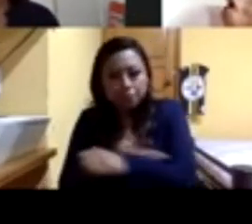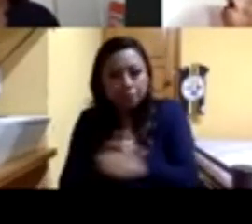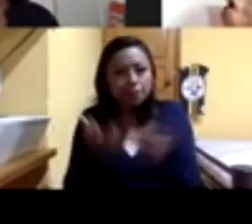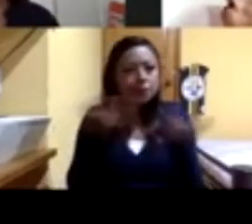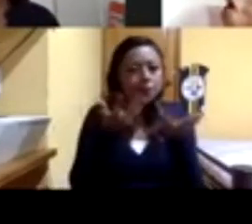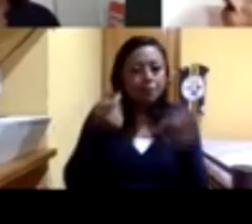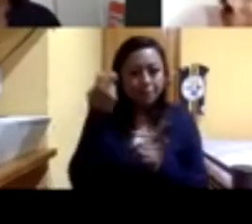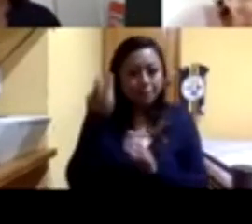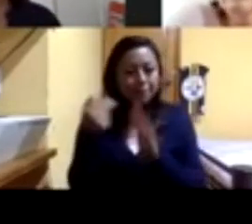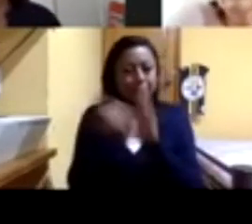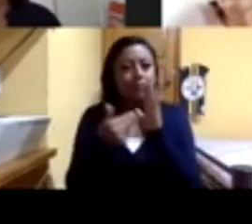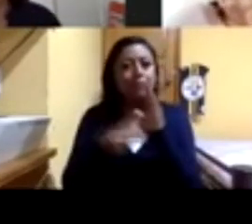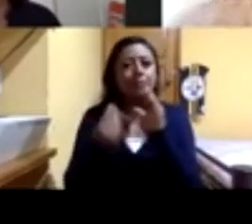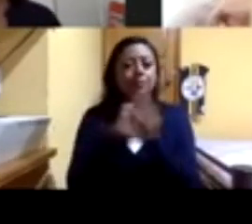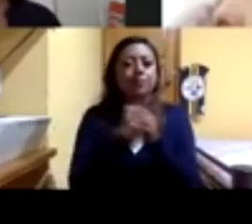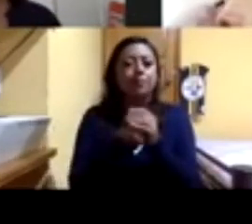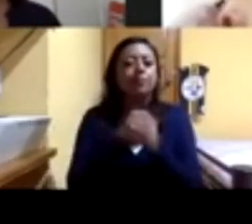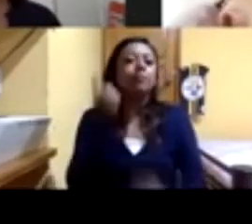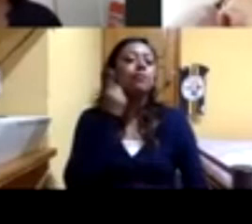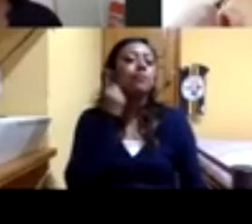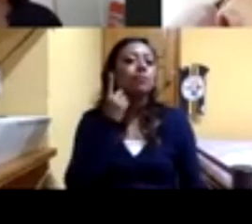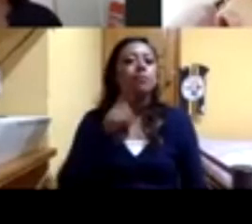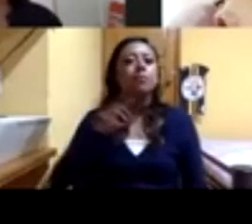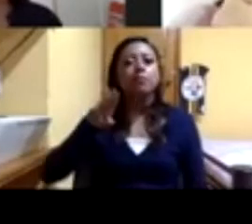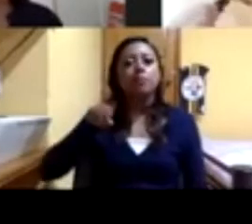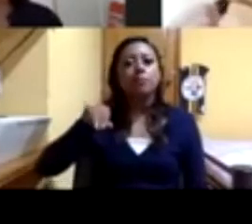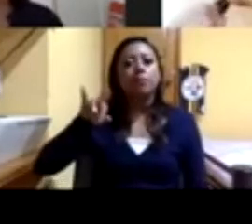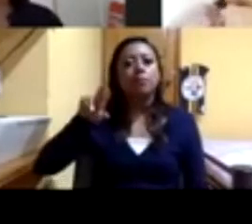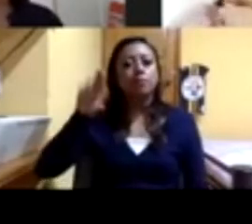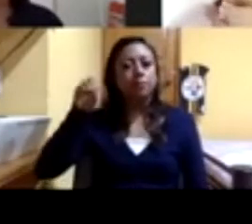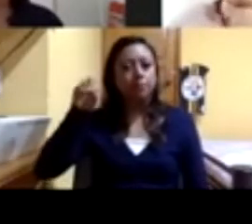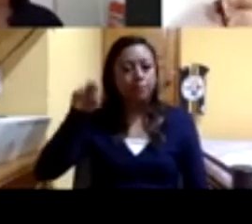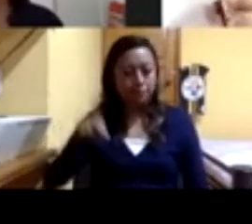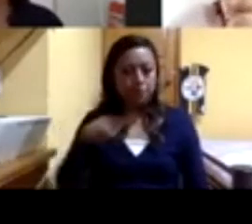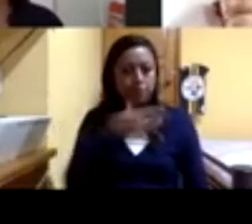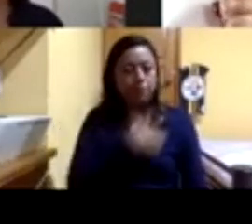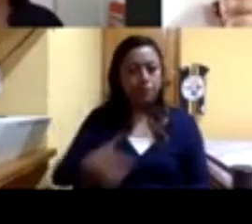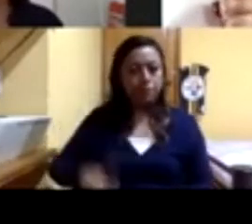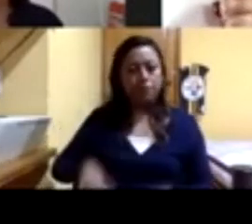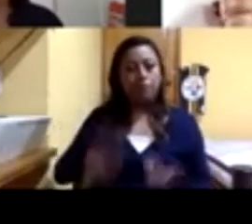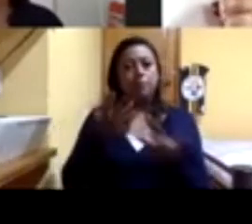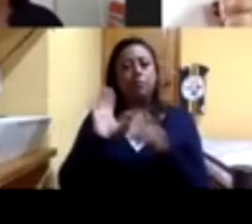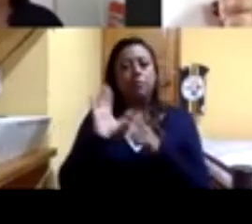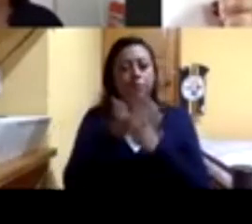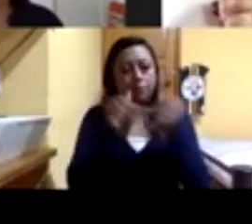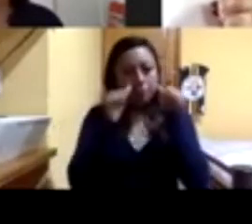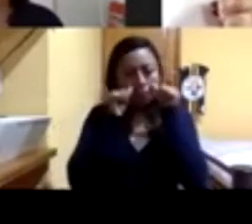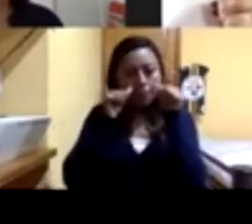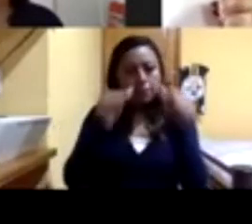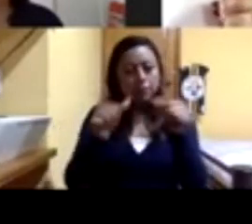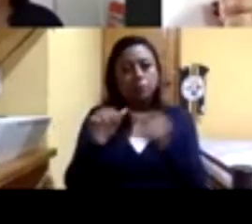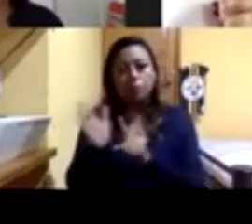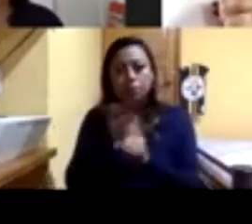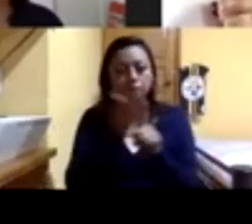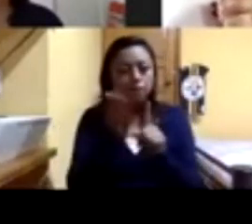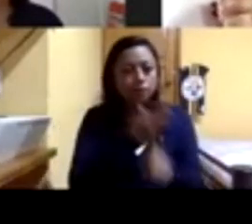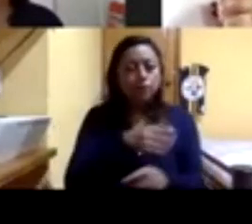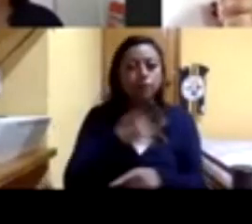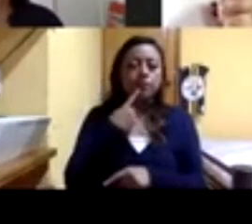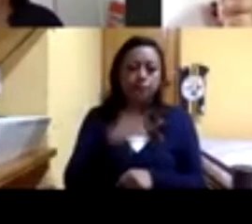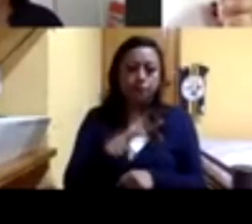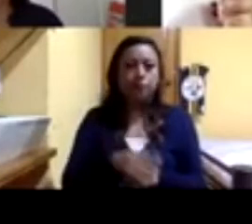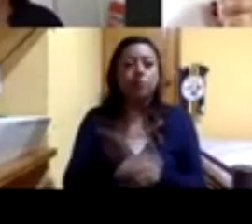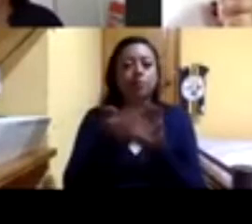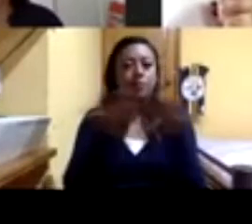taller del diputado Carlos Hernández Mirón, presidente del Comité de Atención, Orientación y Quejas. Y previo al inicio ya de